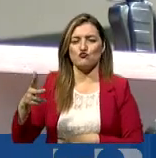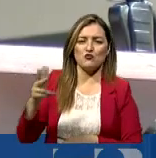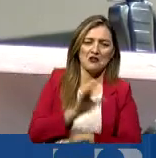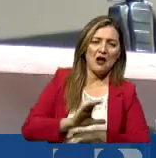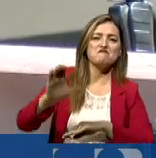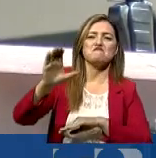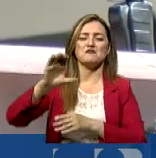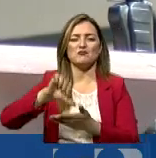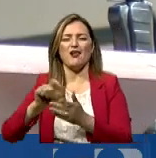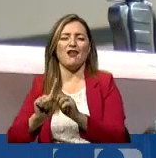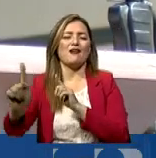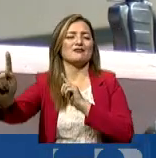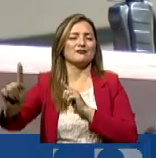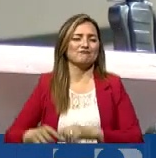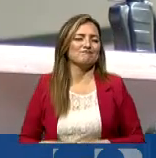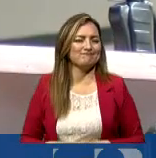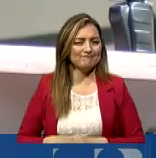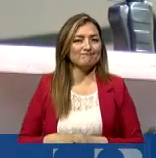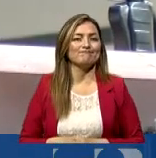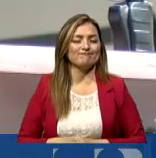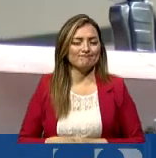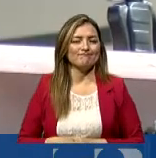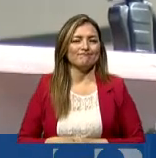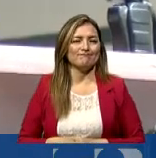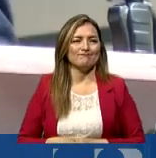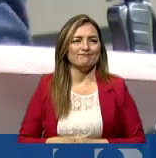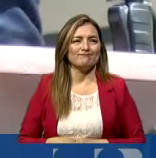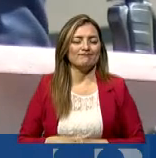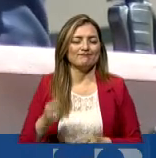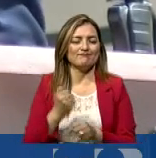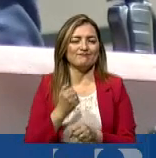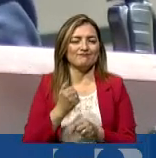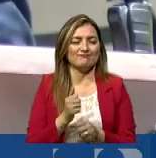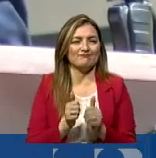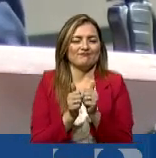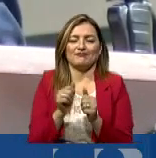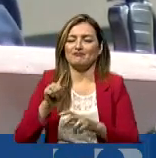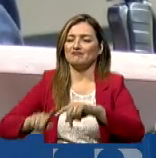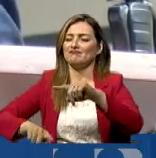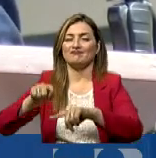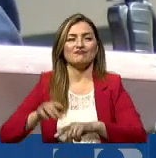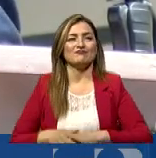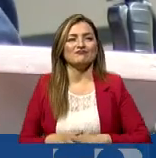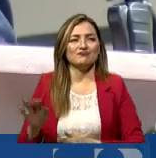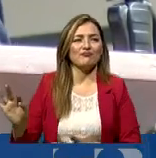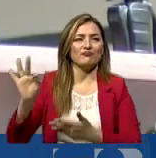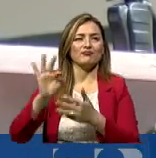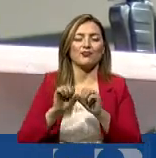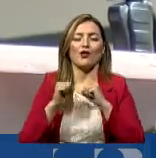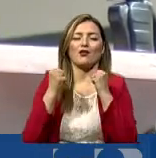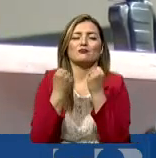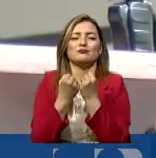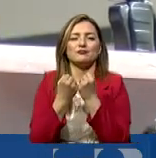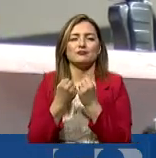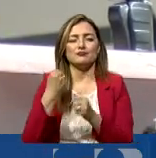urbanas, las zonas periféricas y las zonas rurales. Y ahí estaremos trabajando con ustedes, queridos amigos, que representan a las sociedades